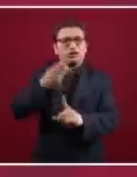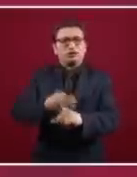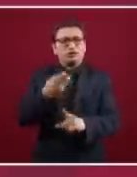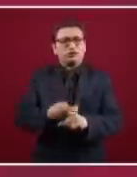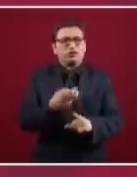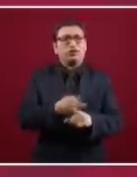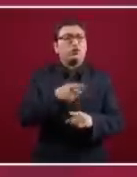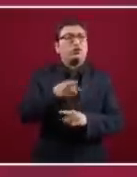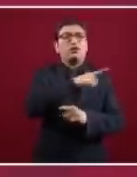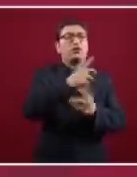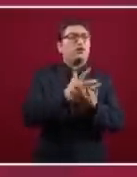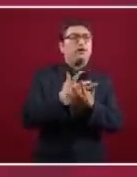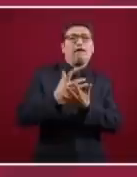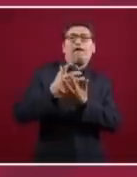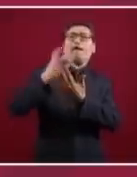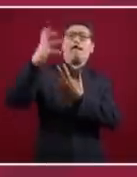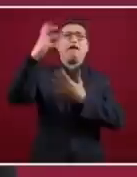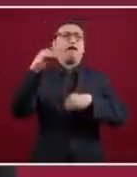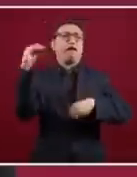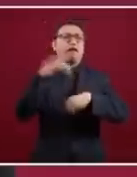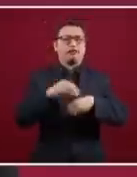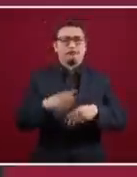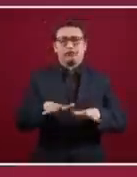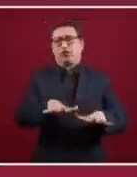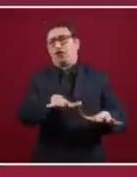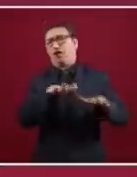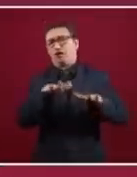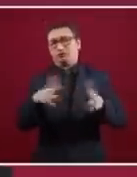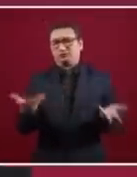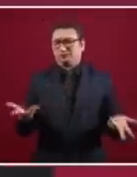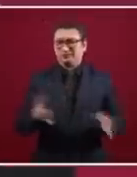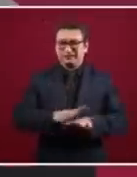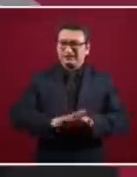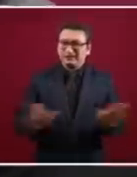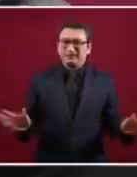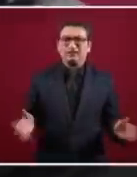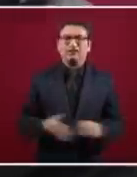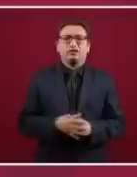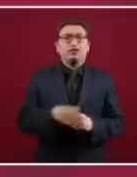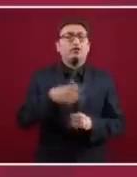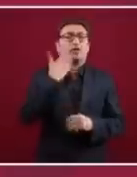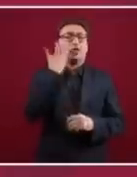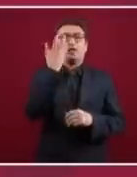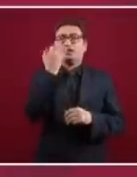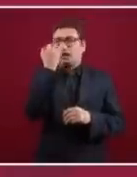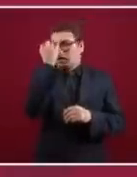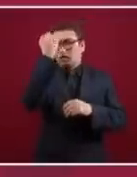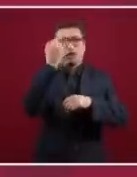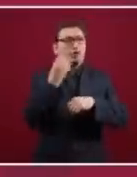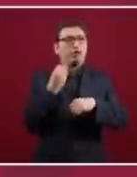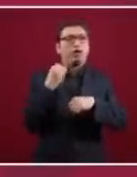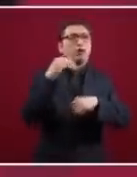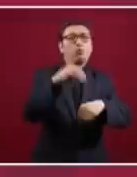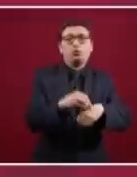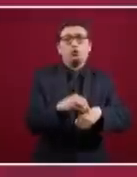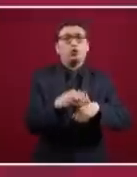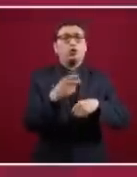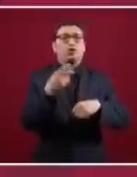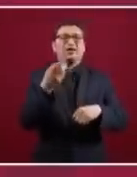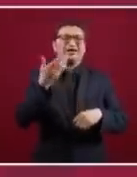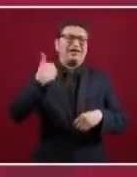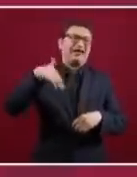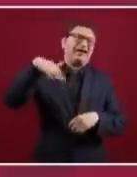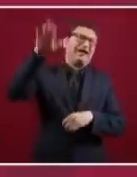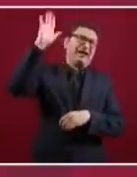de espectacularidad y de querer poner siempre eso era cuando